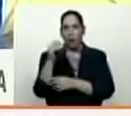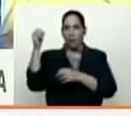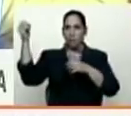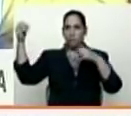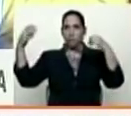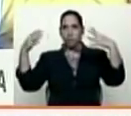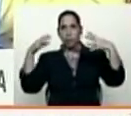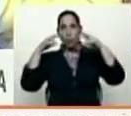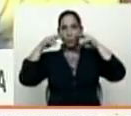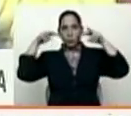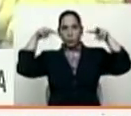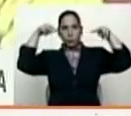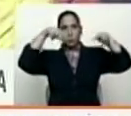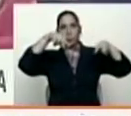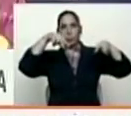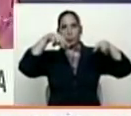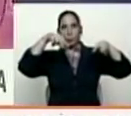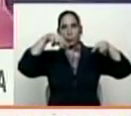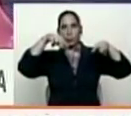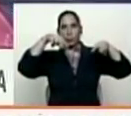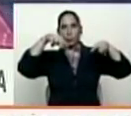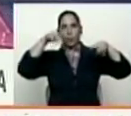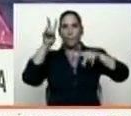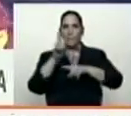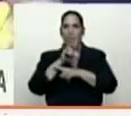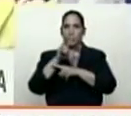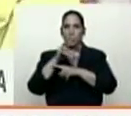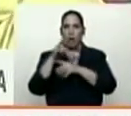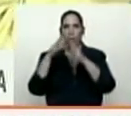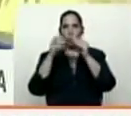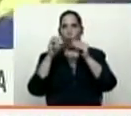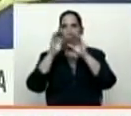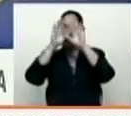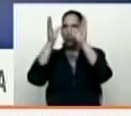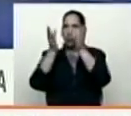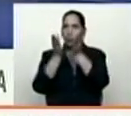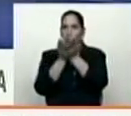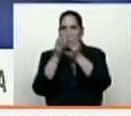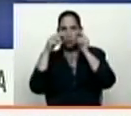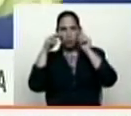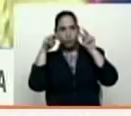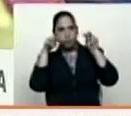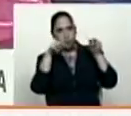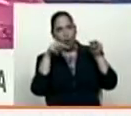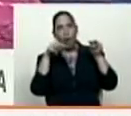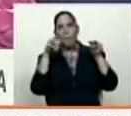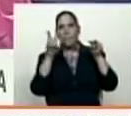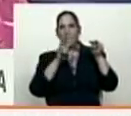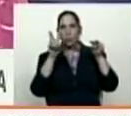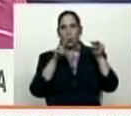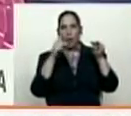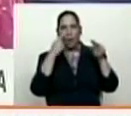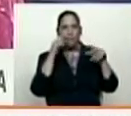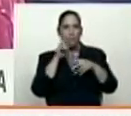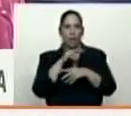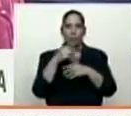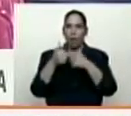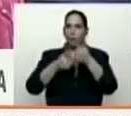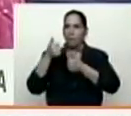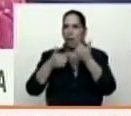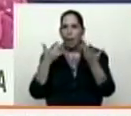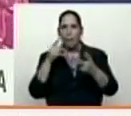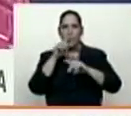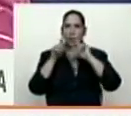los faros del mundo están ahorita sobre Venezuela. Y se preguntarán en lejanas